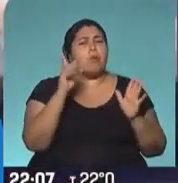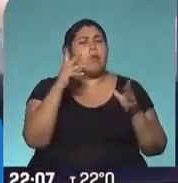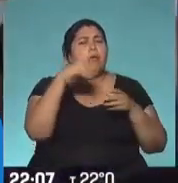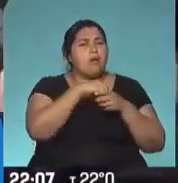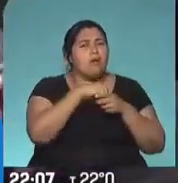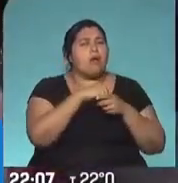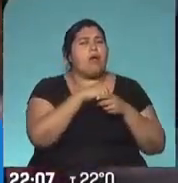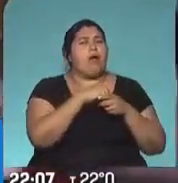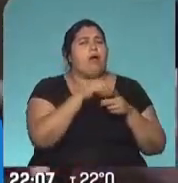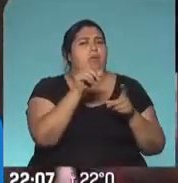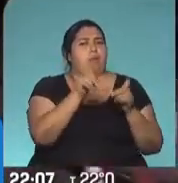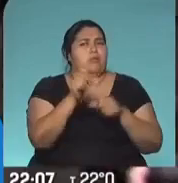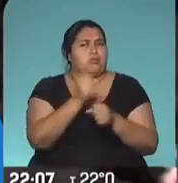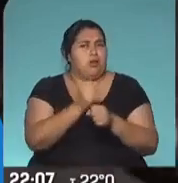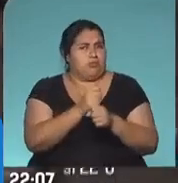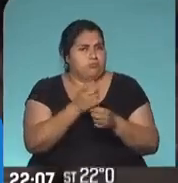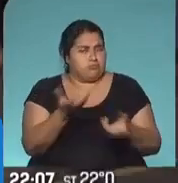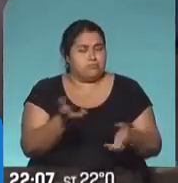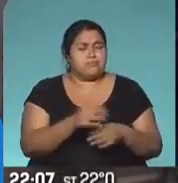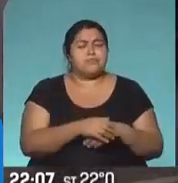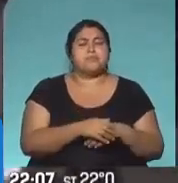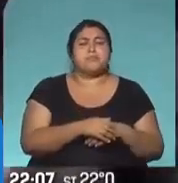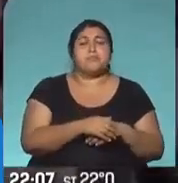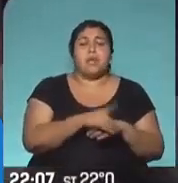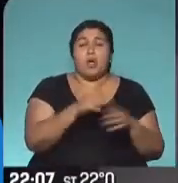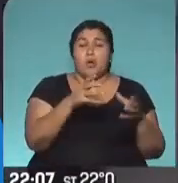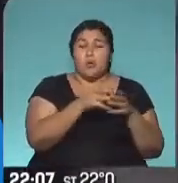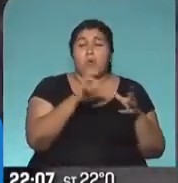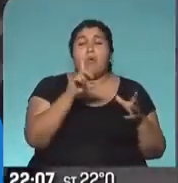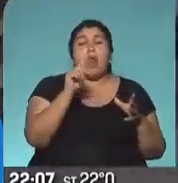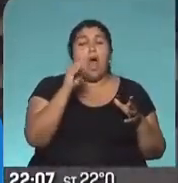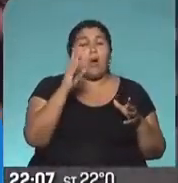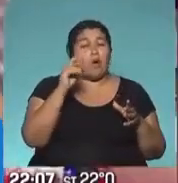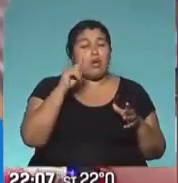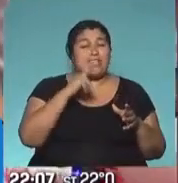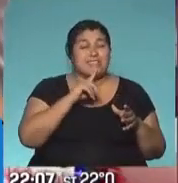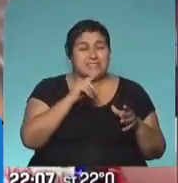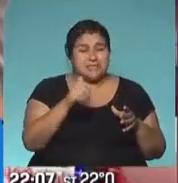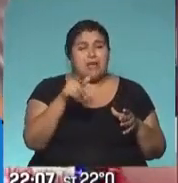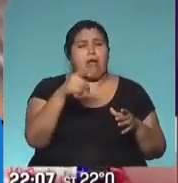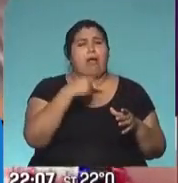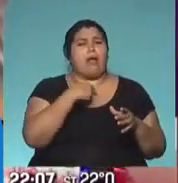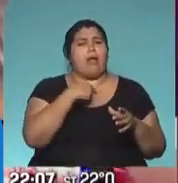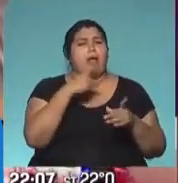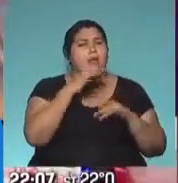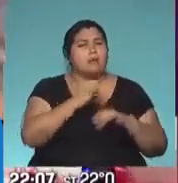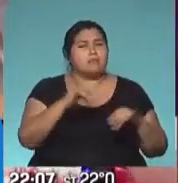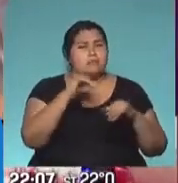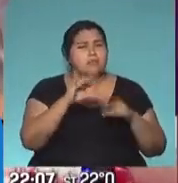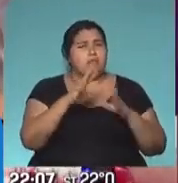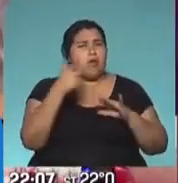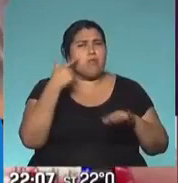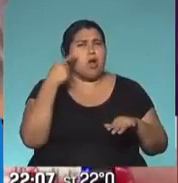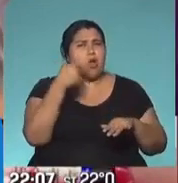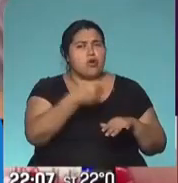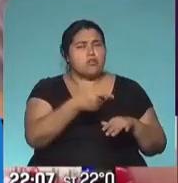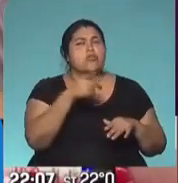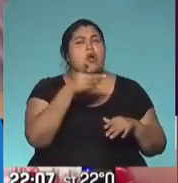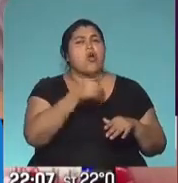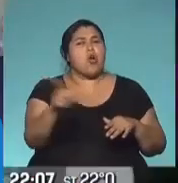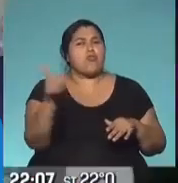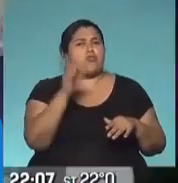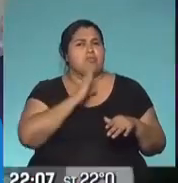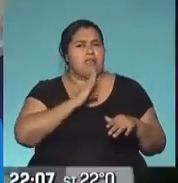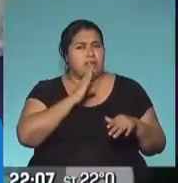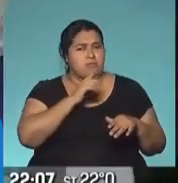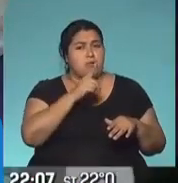conservadores y laboristas. El líder laborista Jeremy Corbyn, quien debió sortear una campaña de acusaciones de antisemitismo, apostó a